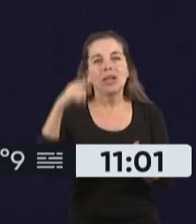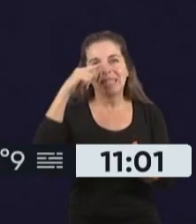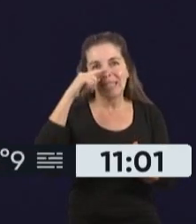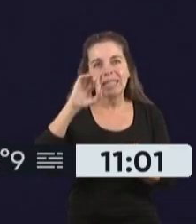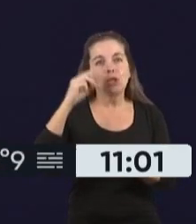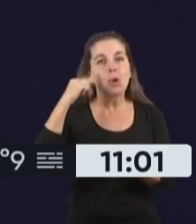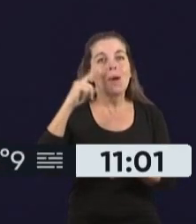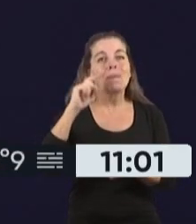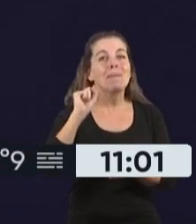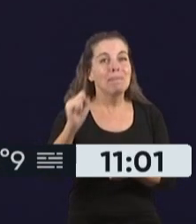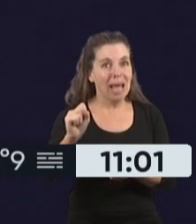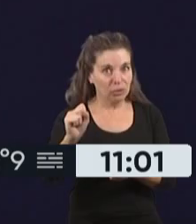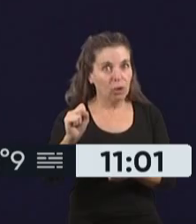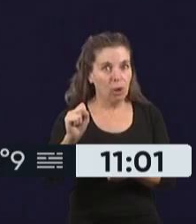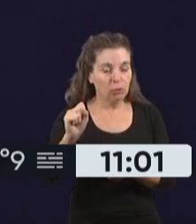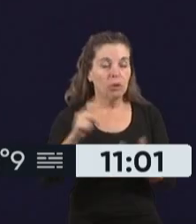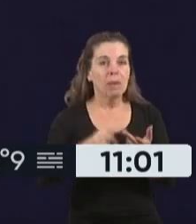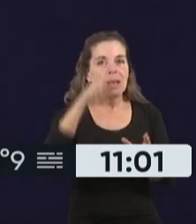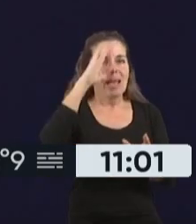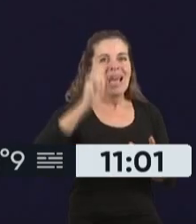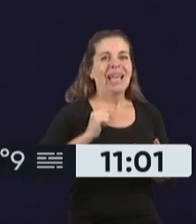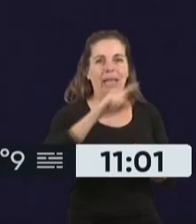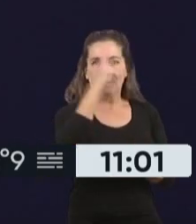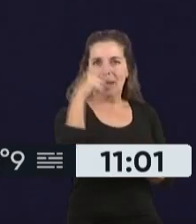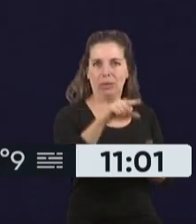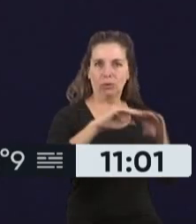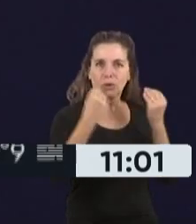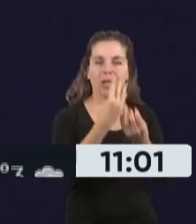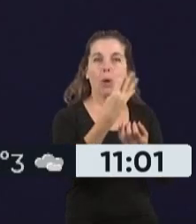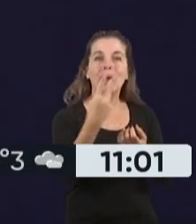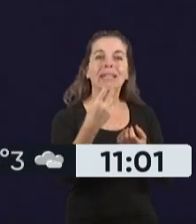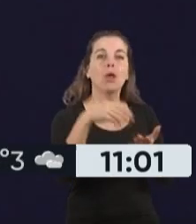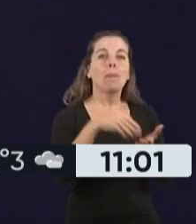32.709.000 pesos y de Gendarmería Nacional fue de